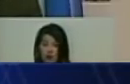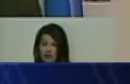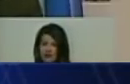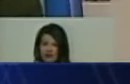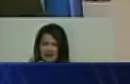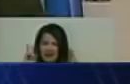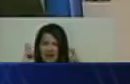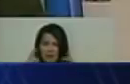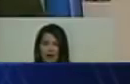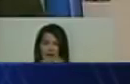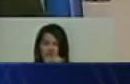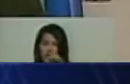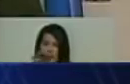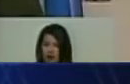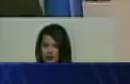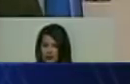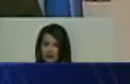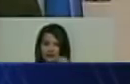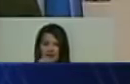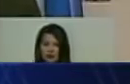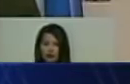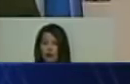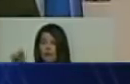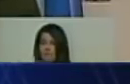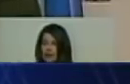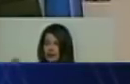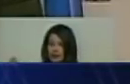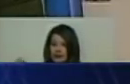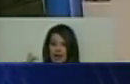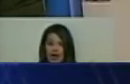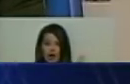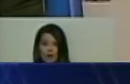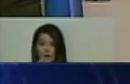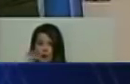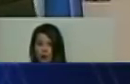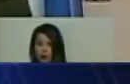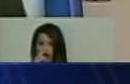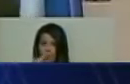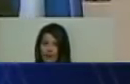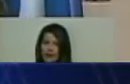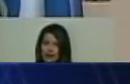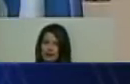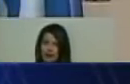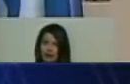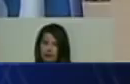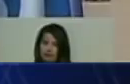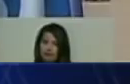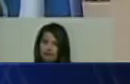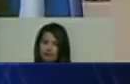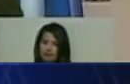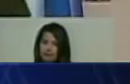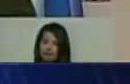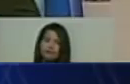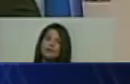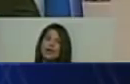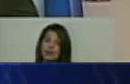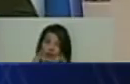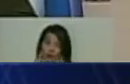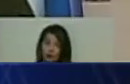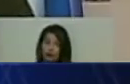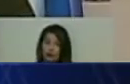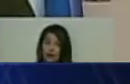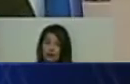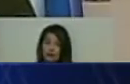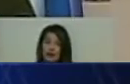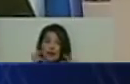de violencia que se desarrolló entre los meses de abril y julio del año 2017. En la denuncia, en